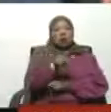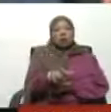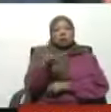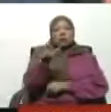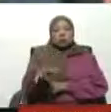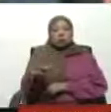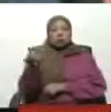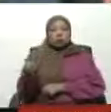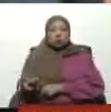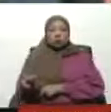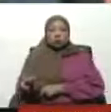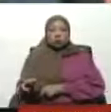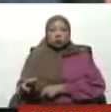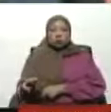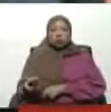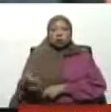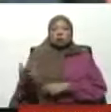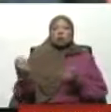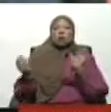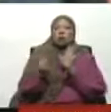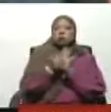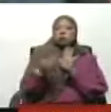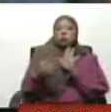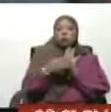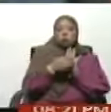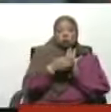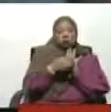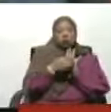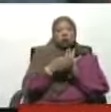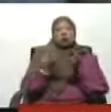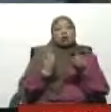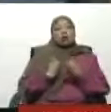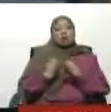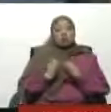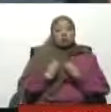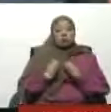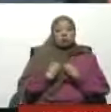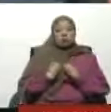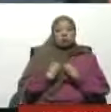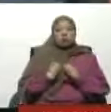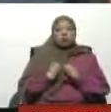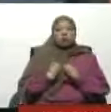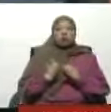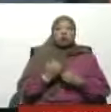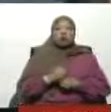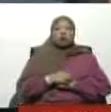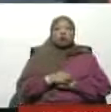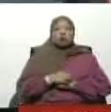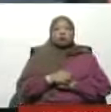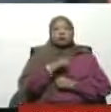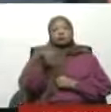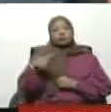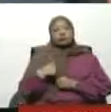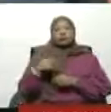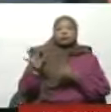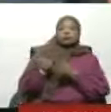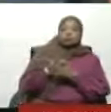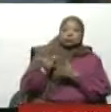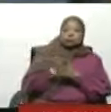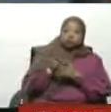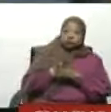Presidente, ese golpe de timón está vivo. La gente quiere que nuestros funcionarios